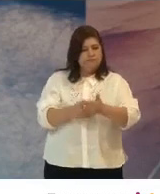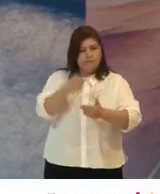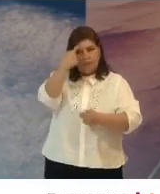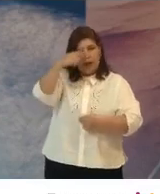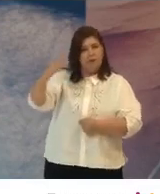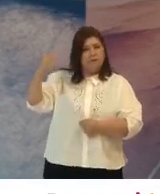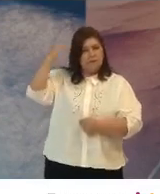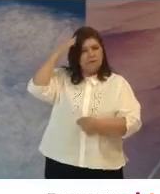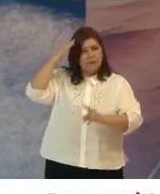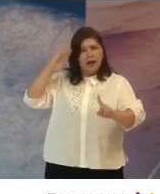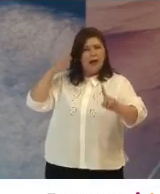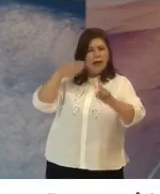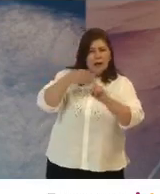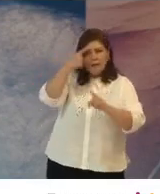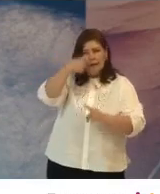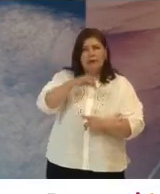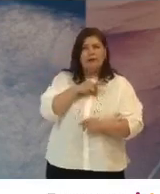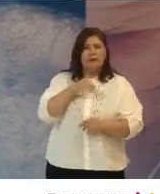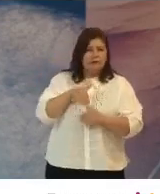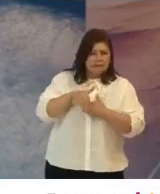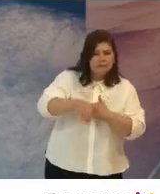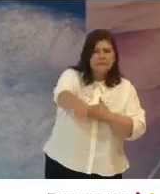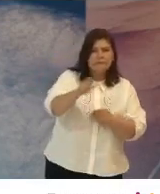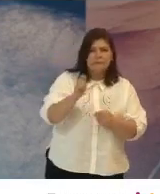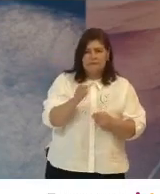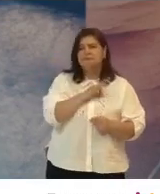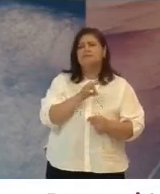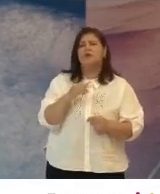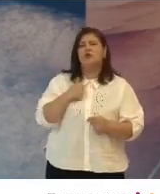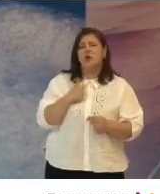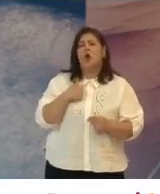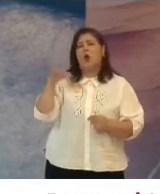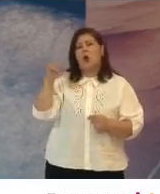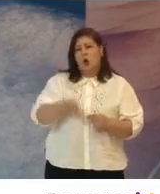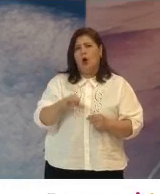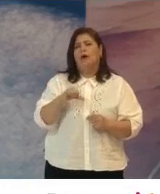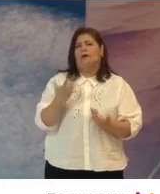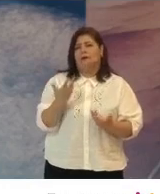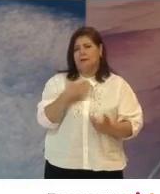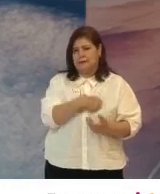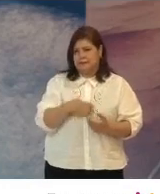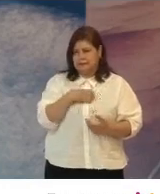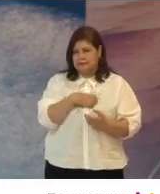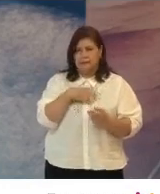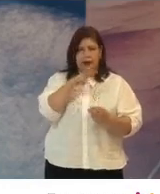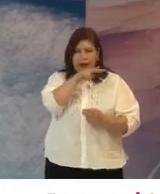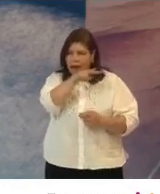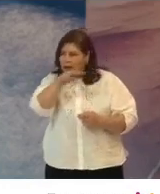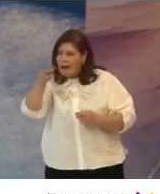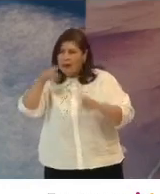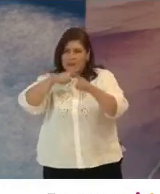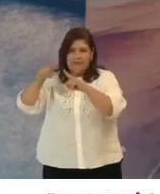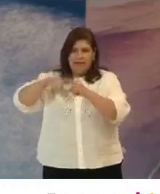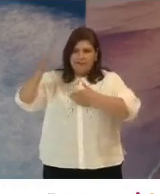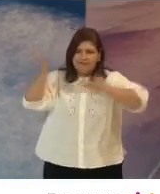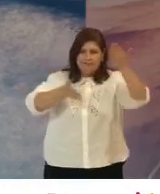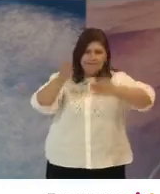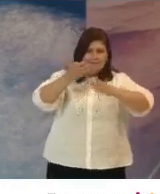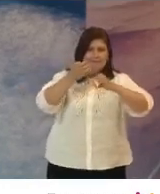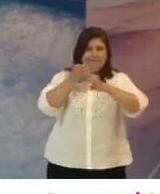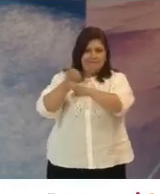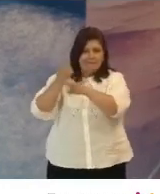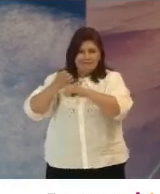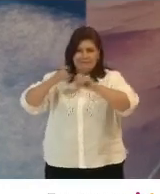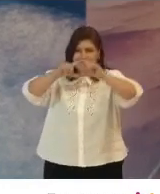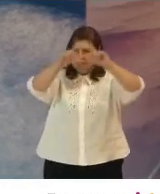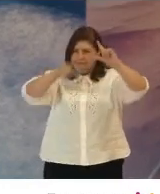que queremos ejercer hacia adelante. Celebro que estemos aquí personas de todo México, personas de